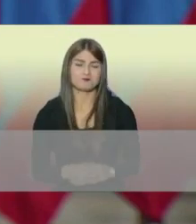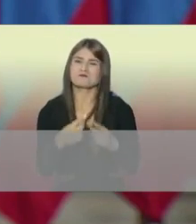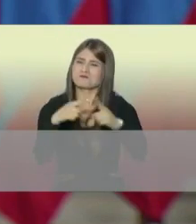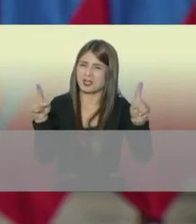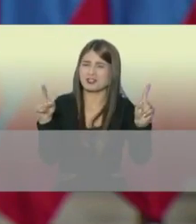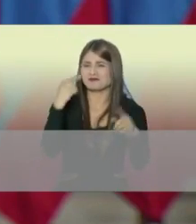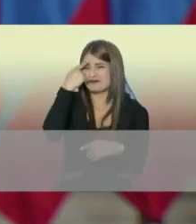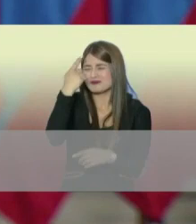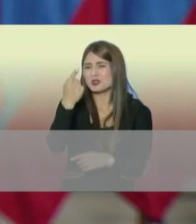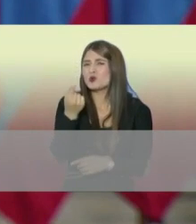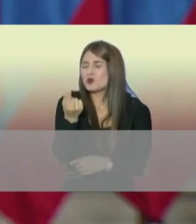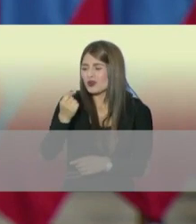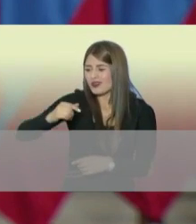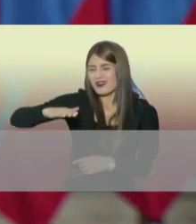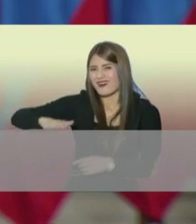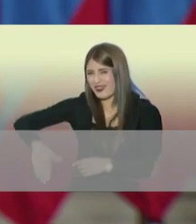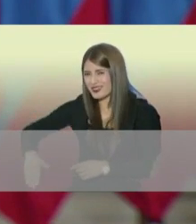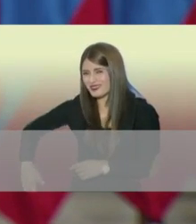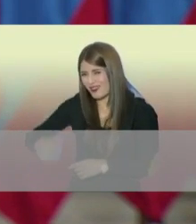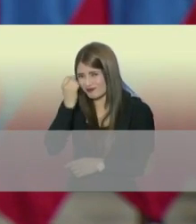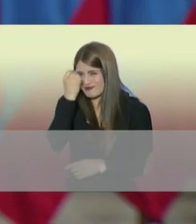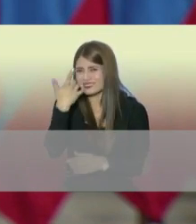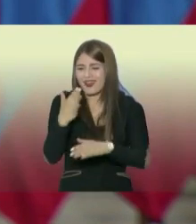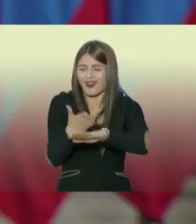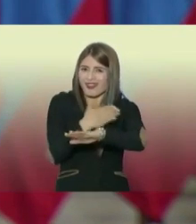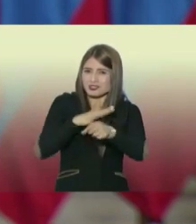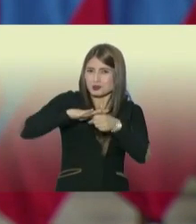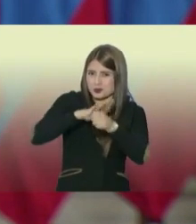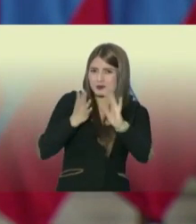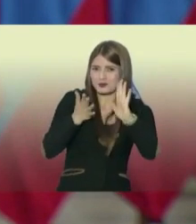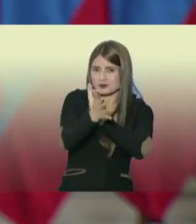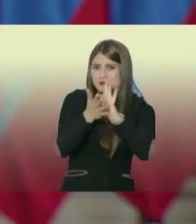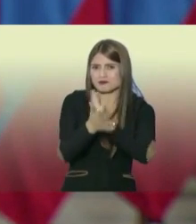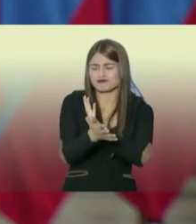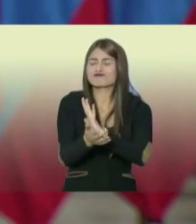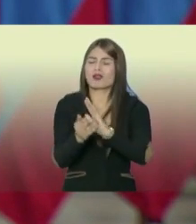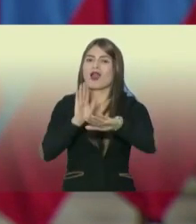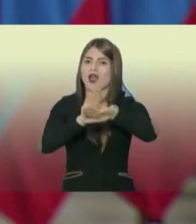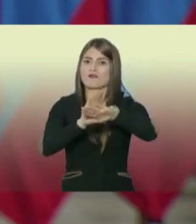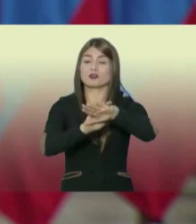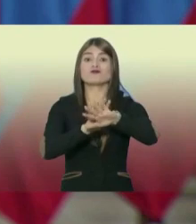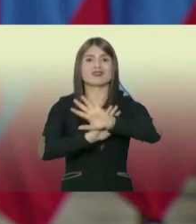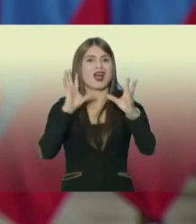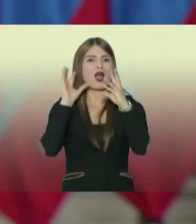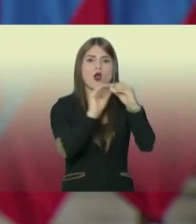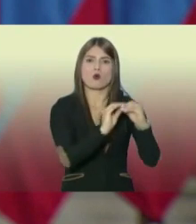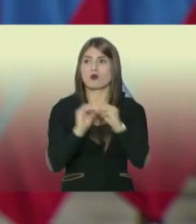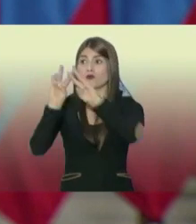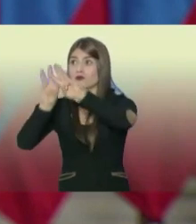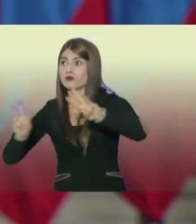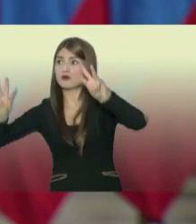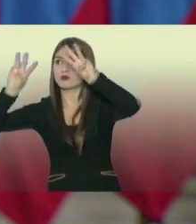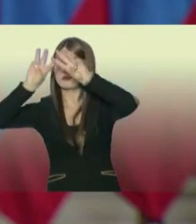retrasos acumulados por cuenta de los problemas que ya mencioné de común acuerdo con las Naciones Unidas y con las Farc